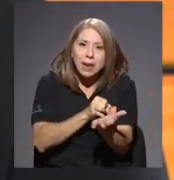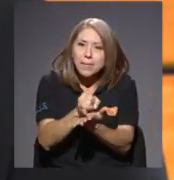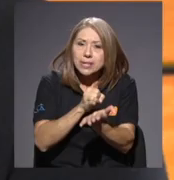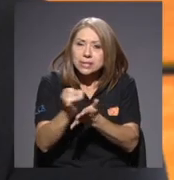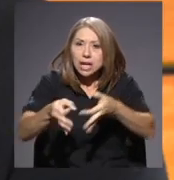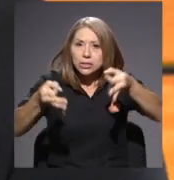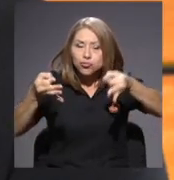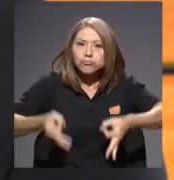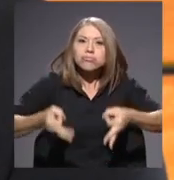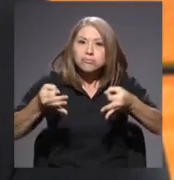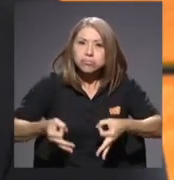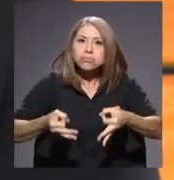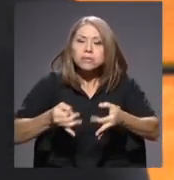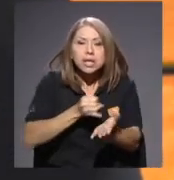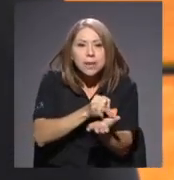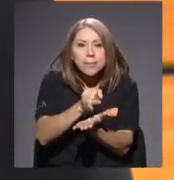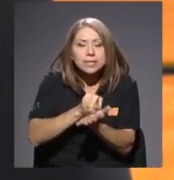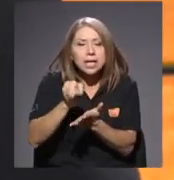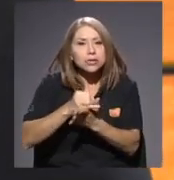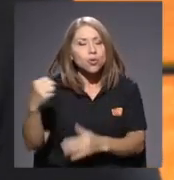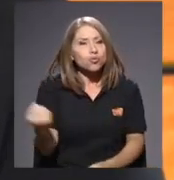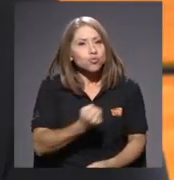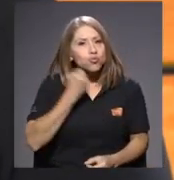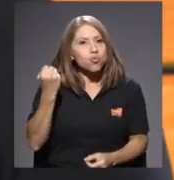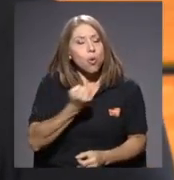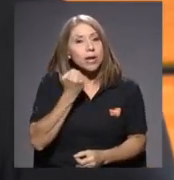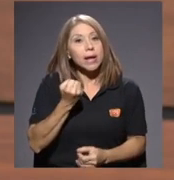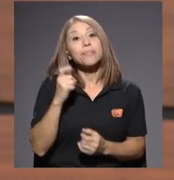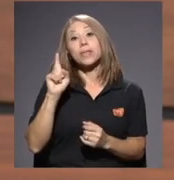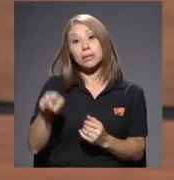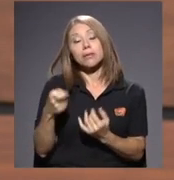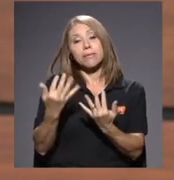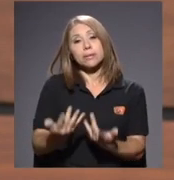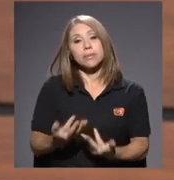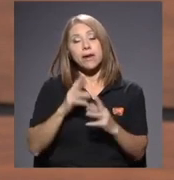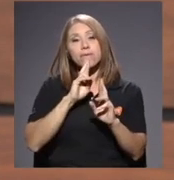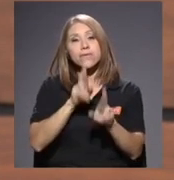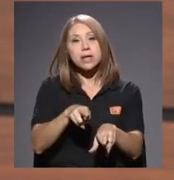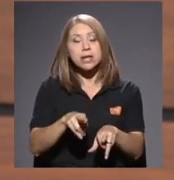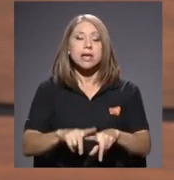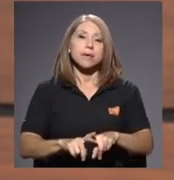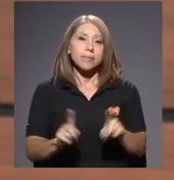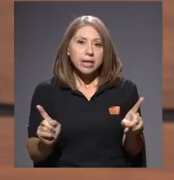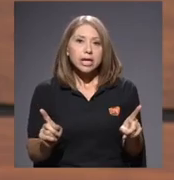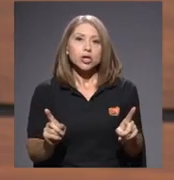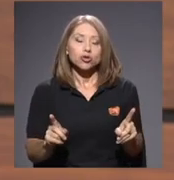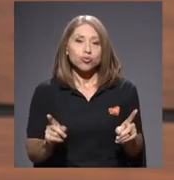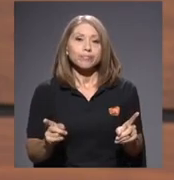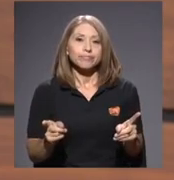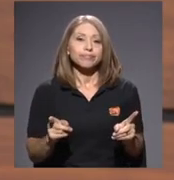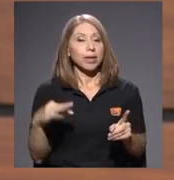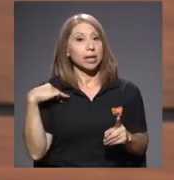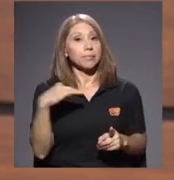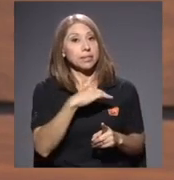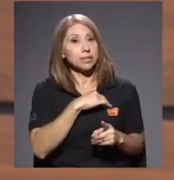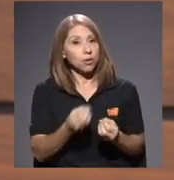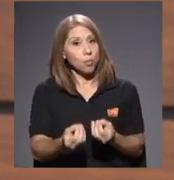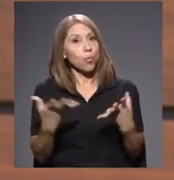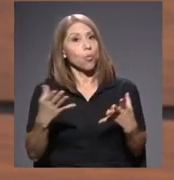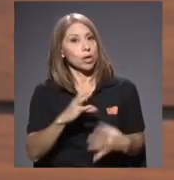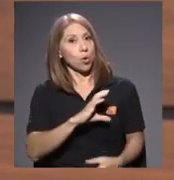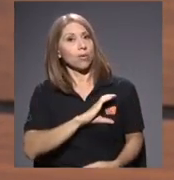investigación sólida y que hay que esperar obviamente los resultados, pero el simple hecho de que el Ministerio Público haya